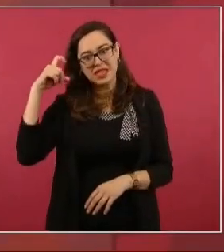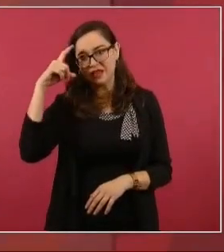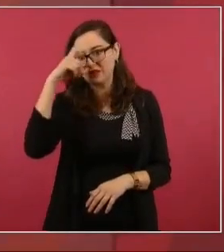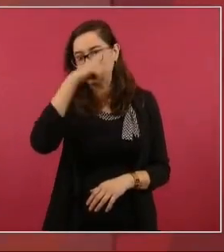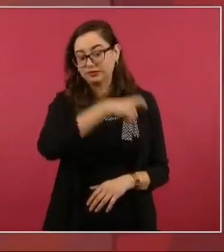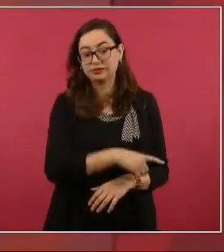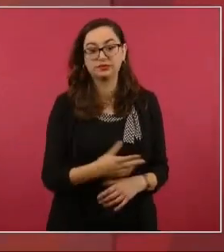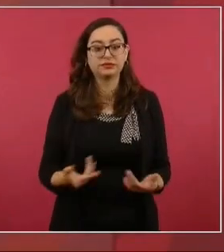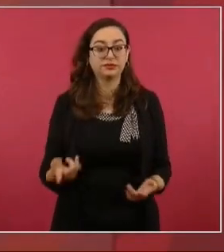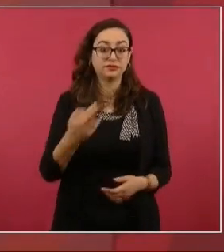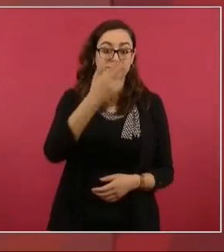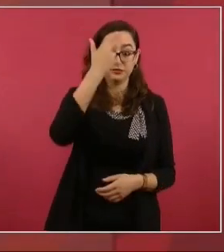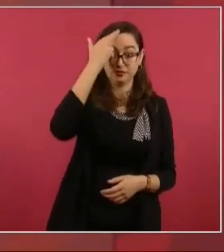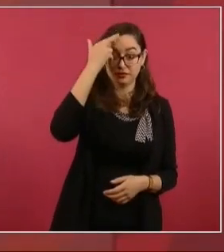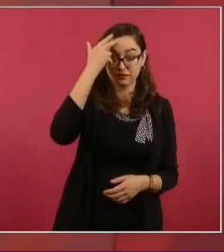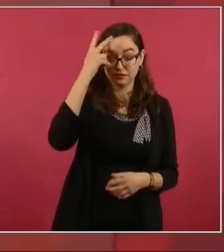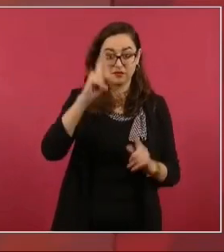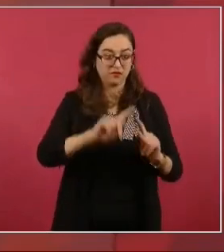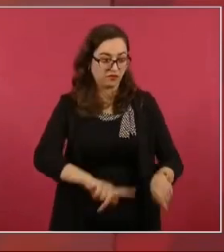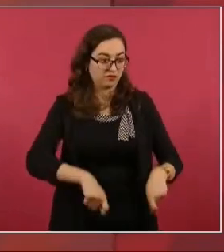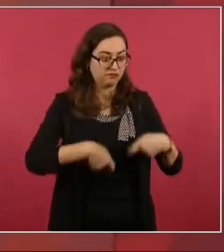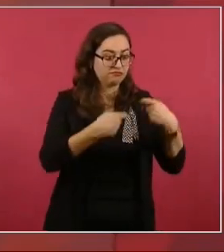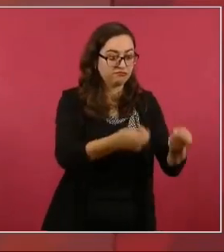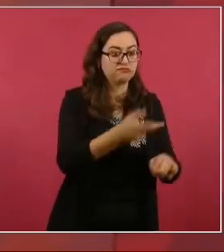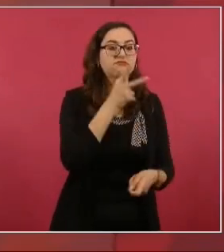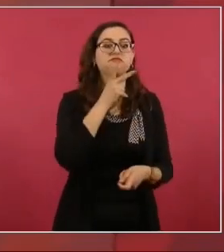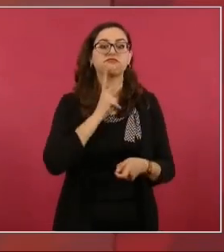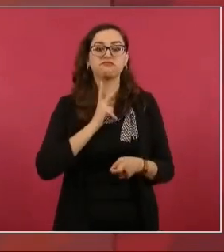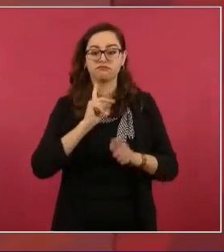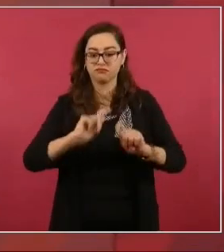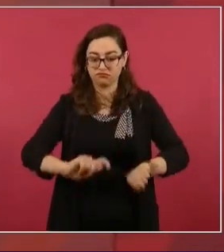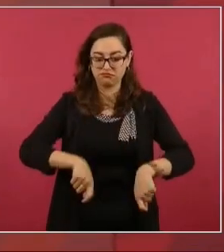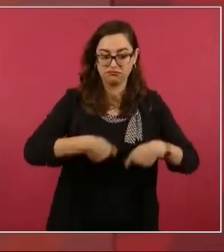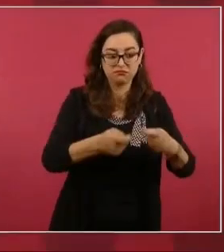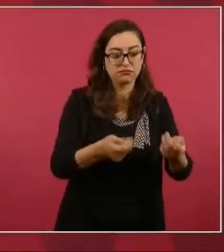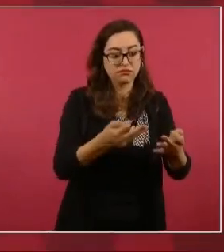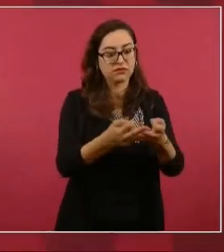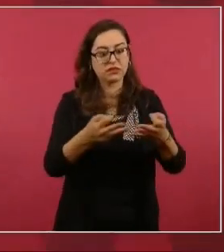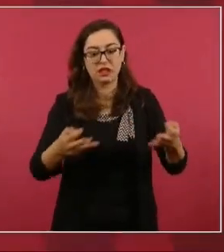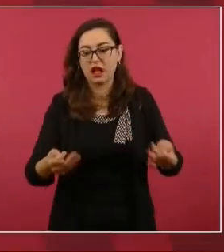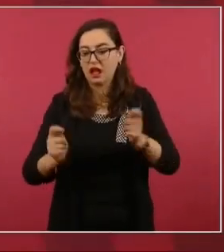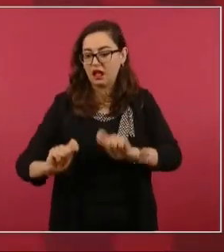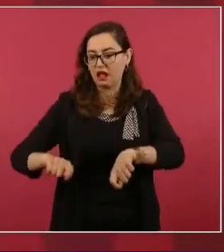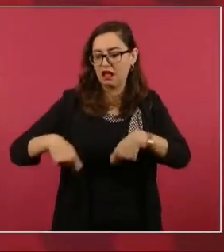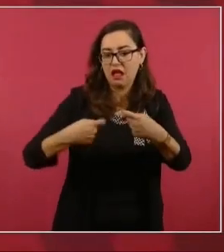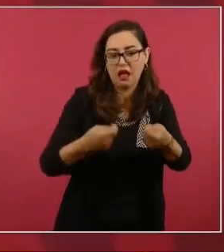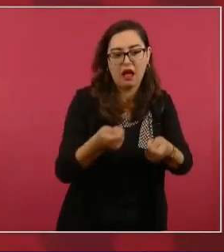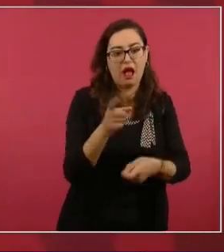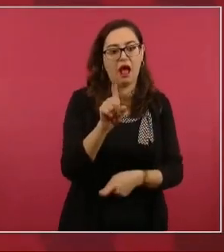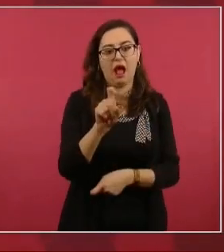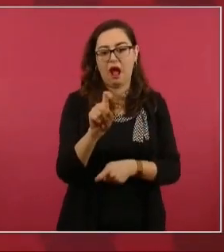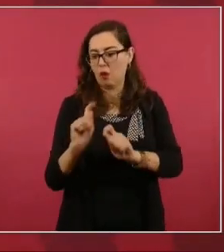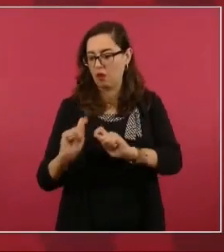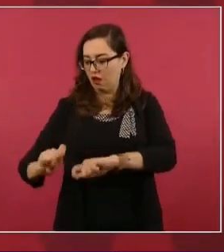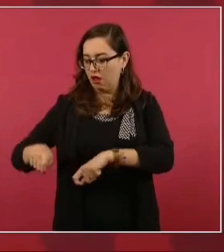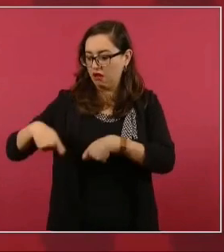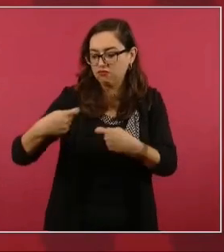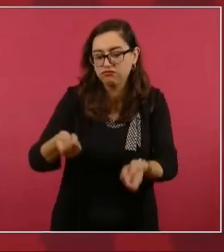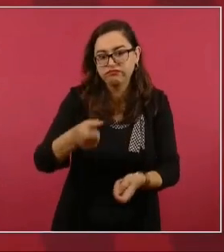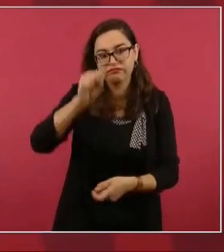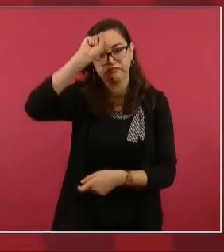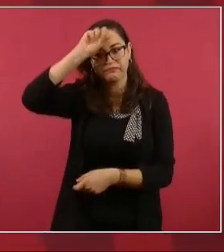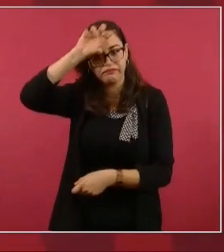las tierras, las aguas, las minas. Por eso, para nosotros, neoliberalismo